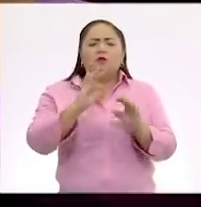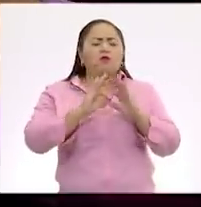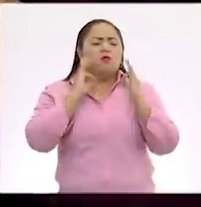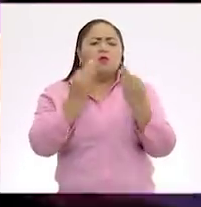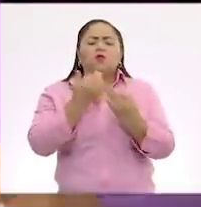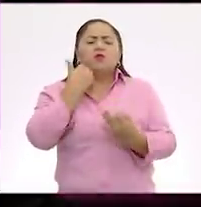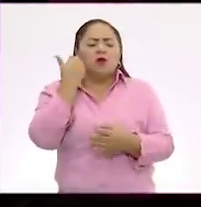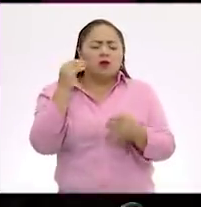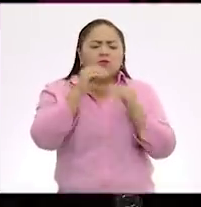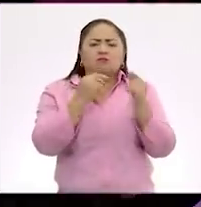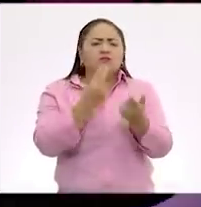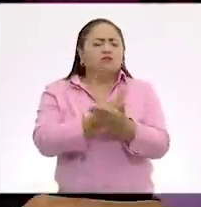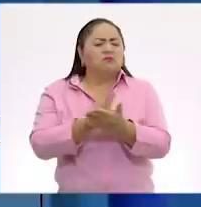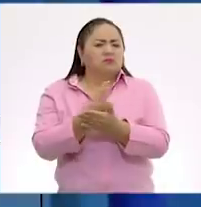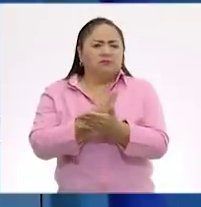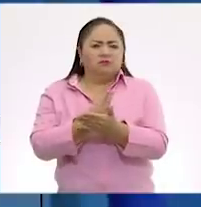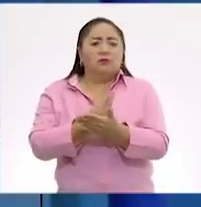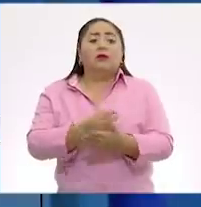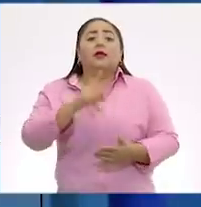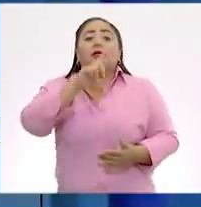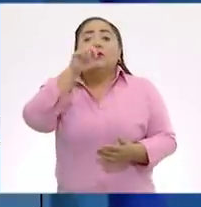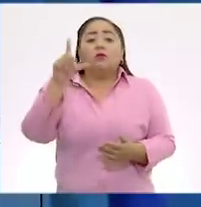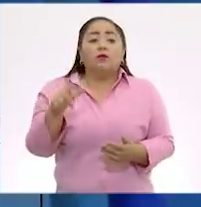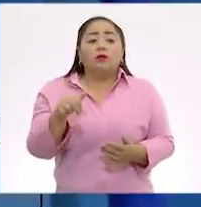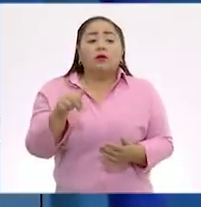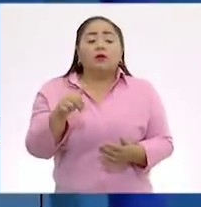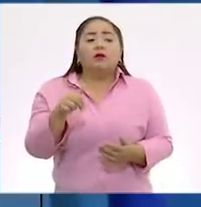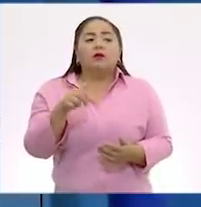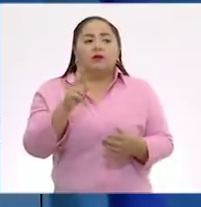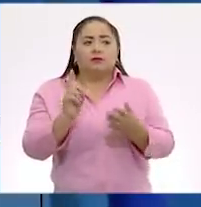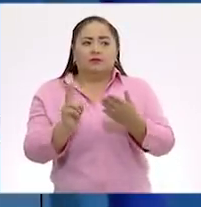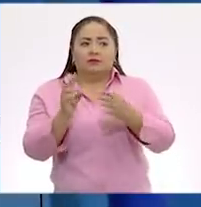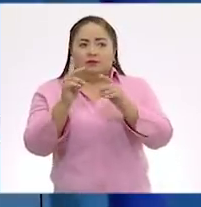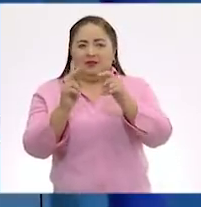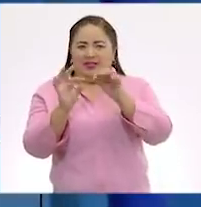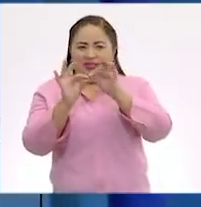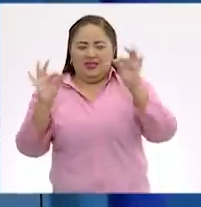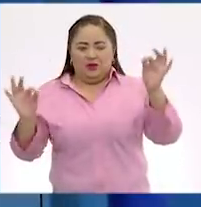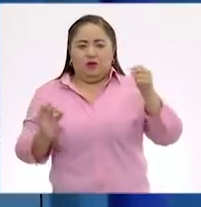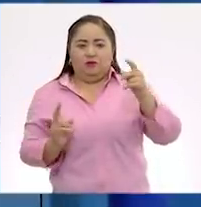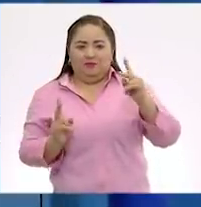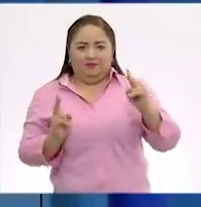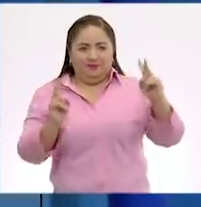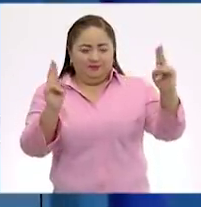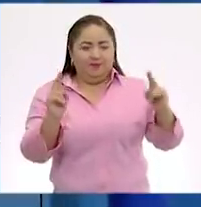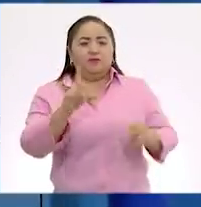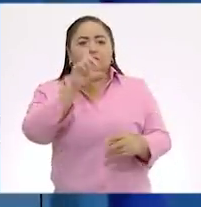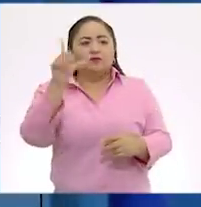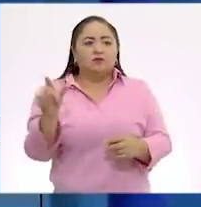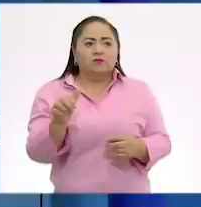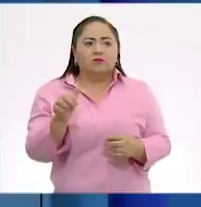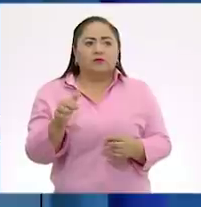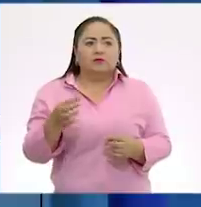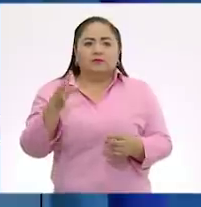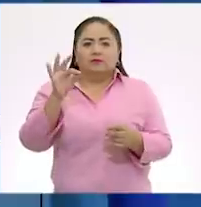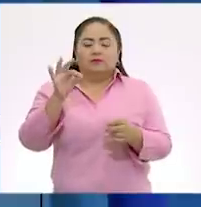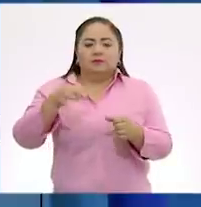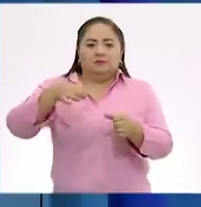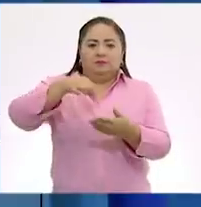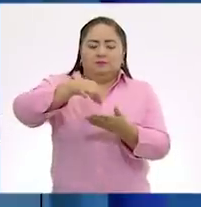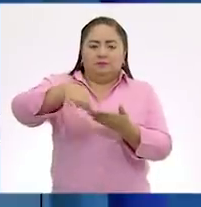que queramos. Y vamos a cortar un pedazo de hilo y lo vamos a